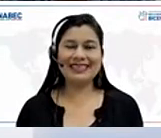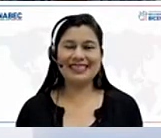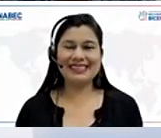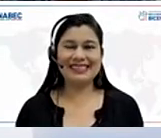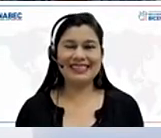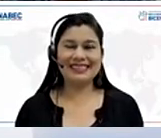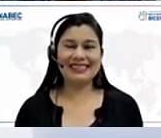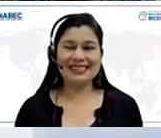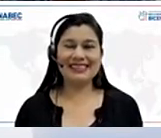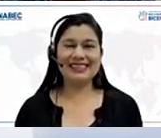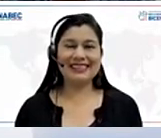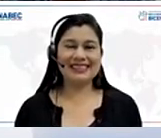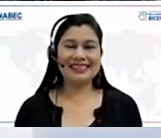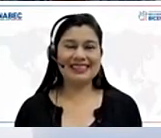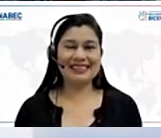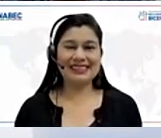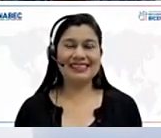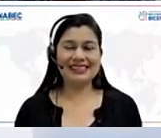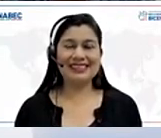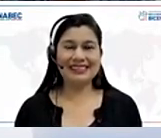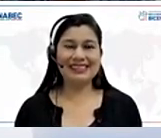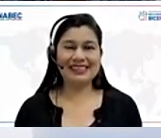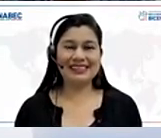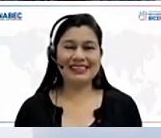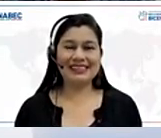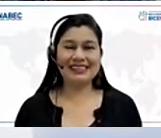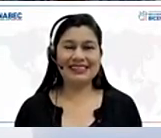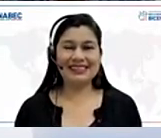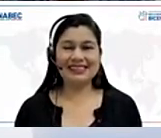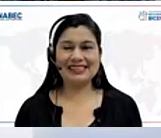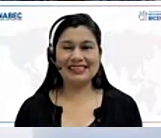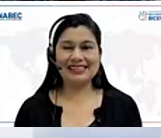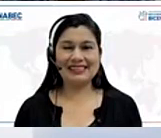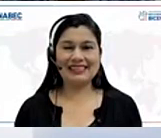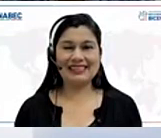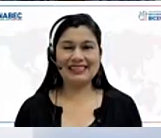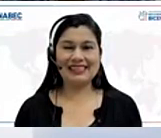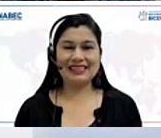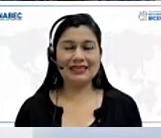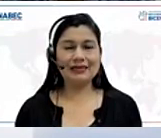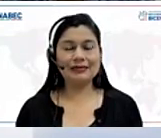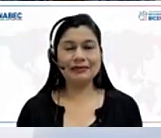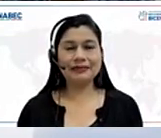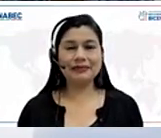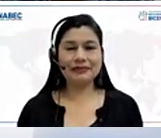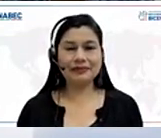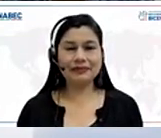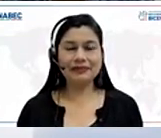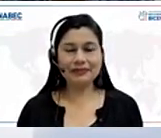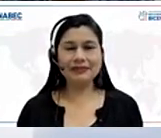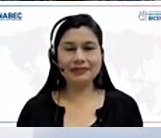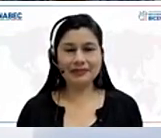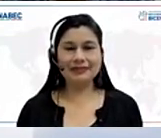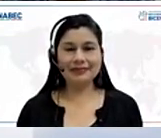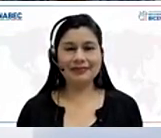puede eventualmente también beneficiarse de la beca de posgrado. Sin embargo, debe de pasar al menos 3 años desde